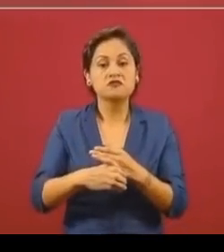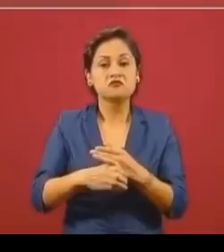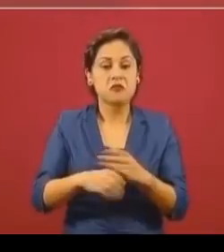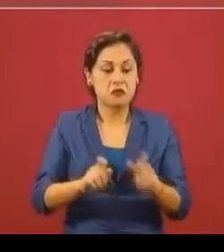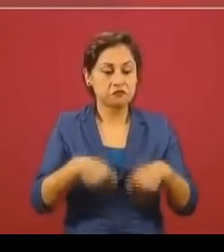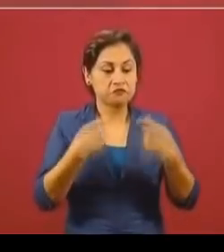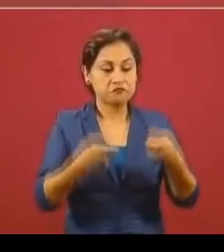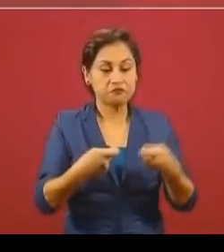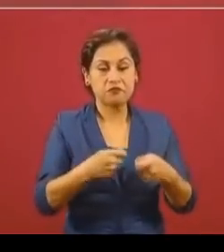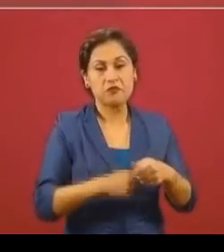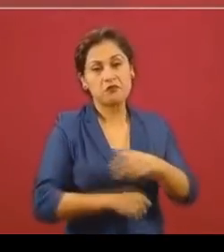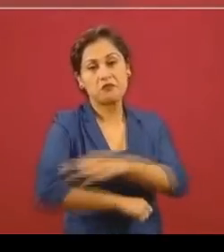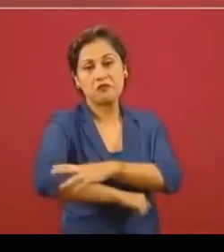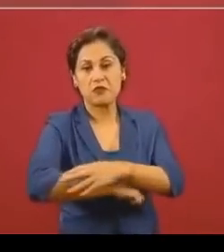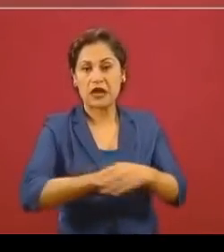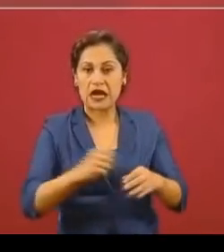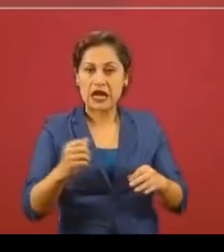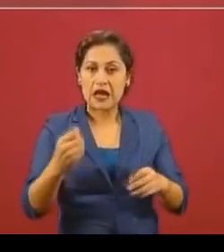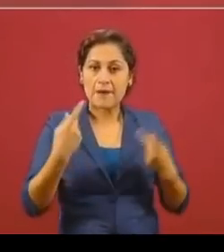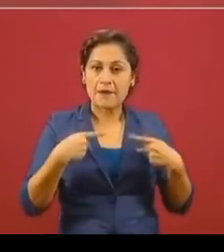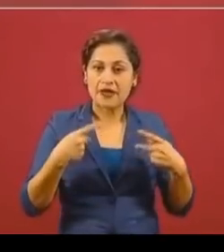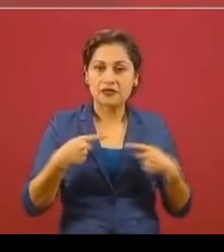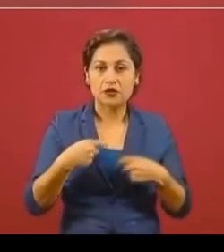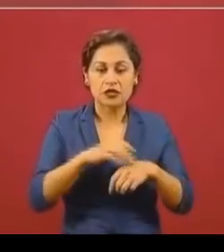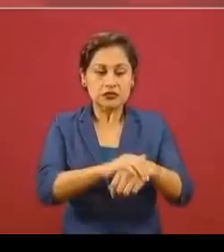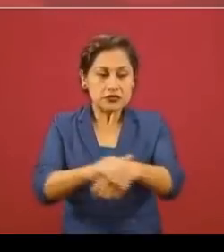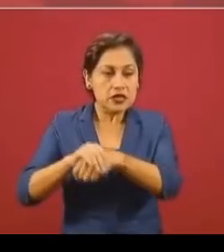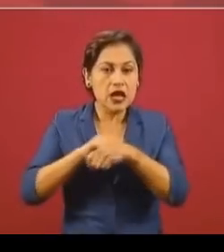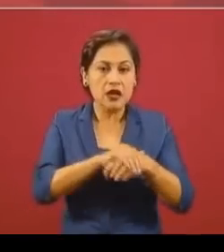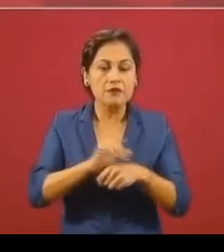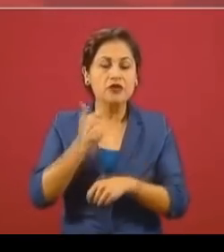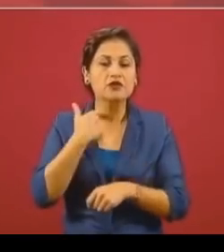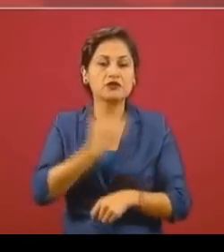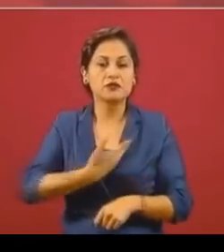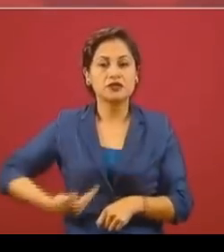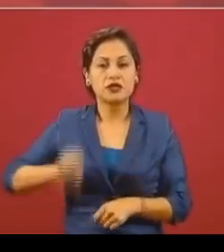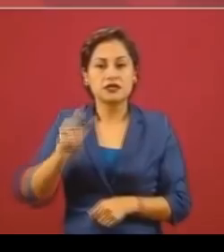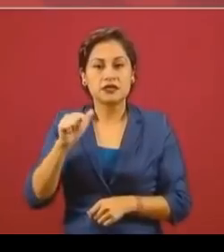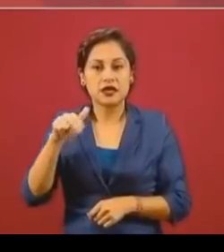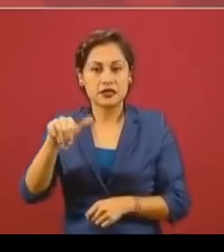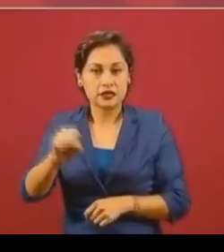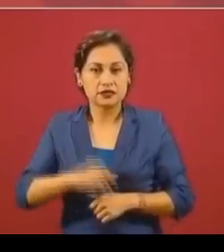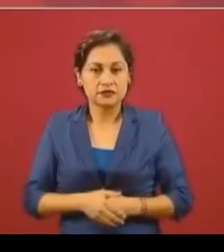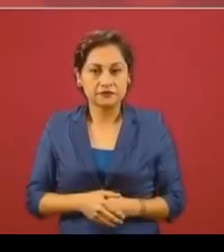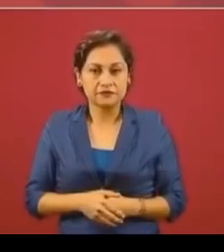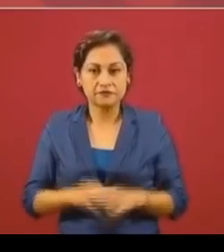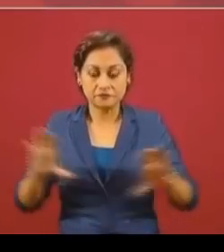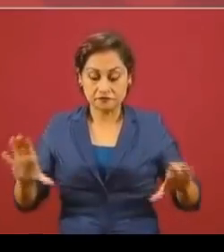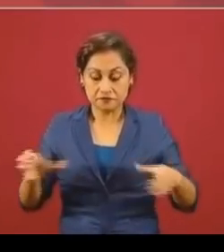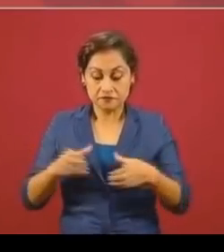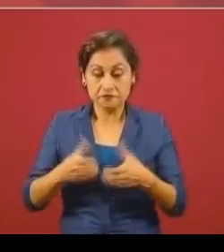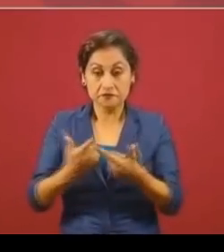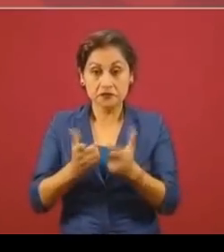a los allegados de Carlos Salinas y se formó el llamado Grupo